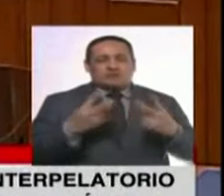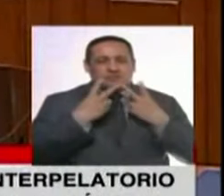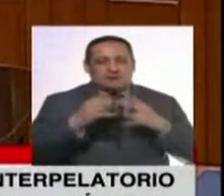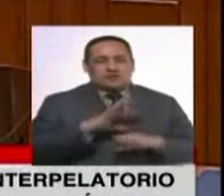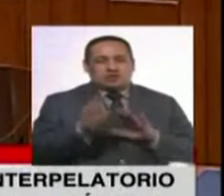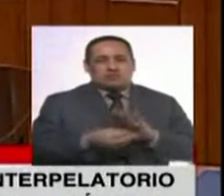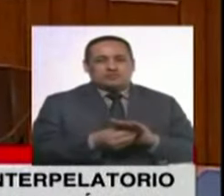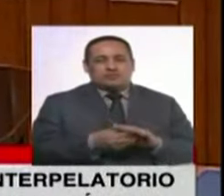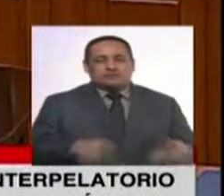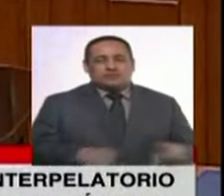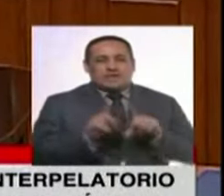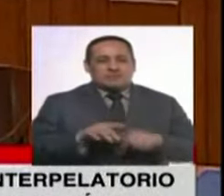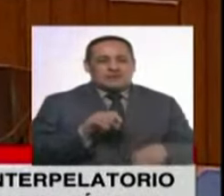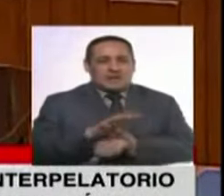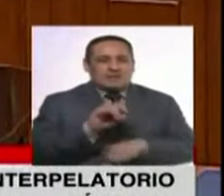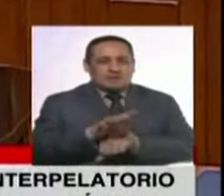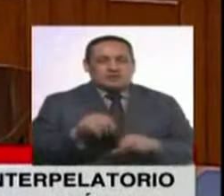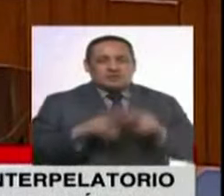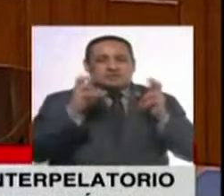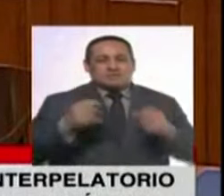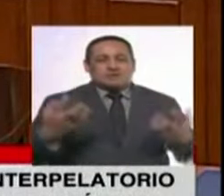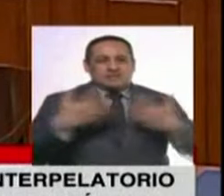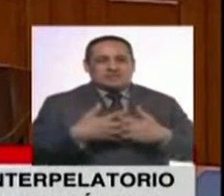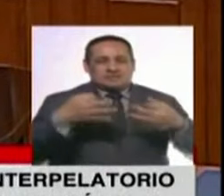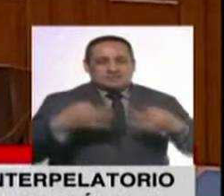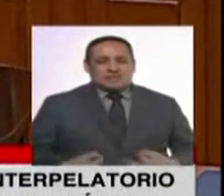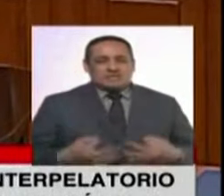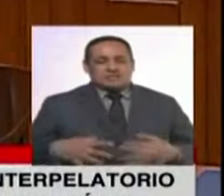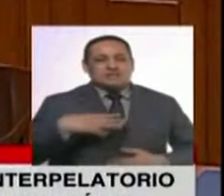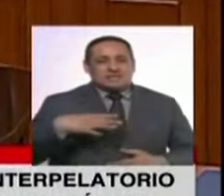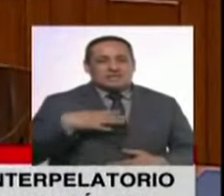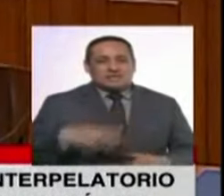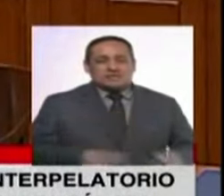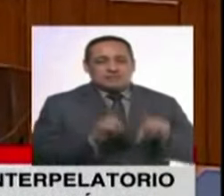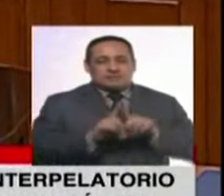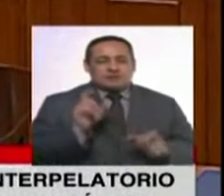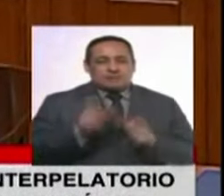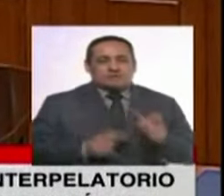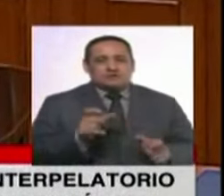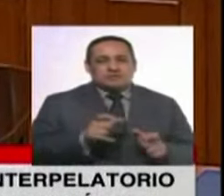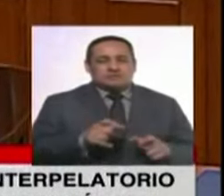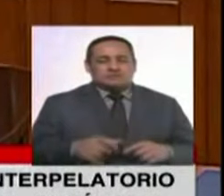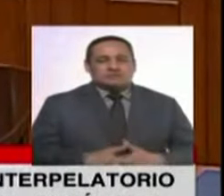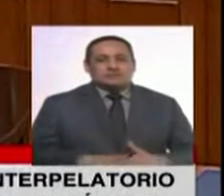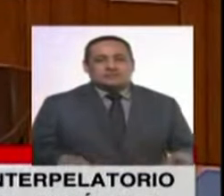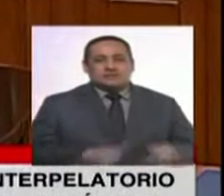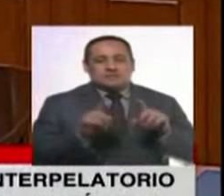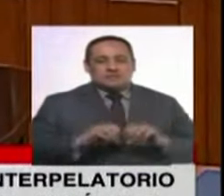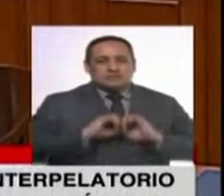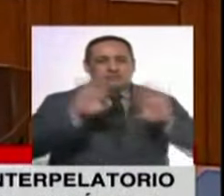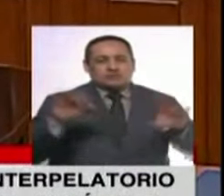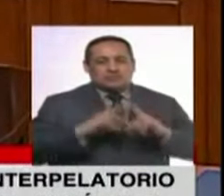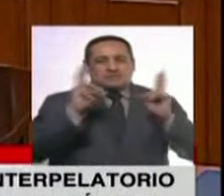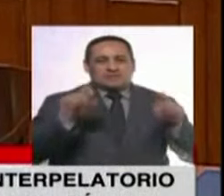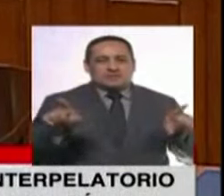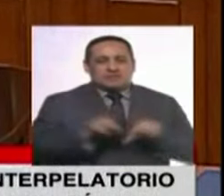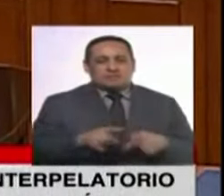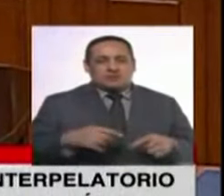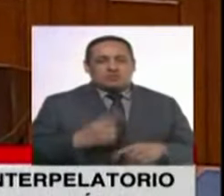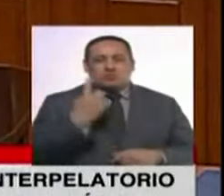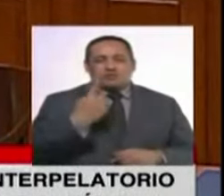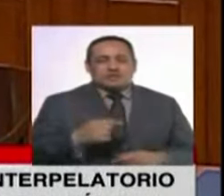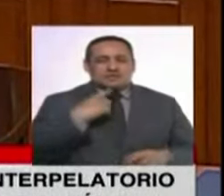corrupción capacitaciones en temas de integridad y ética Pública para nuestro personal difusión de la plataforma digital